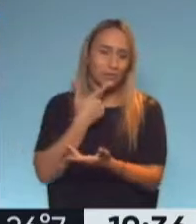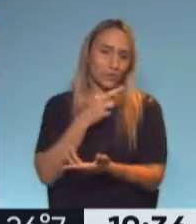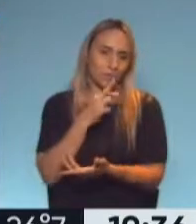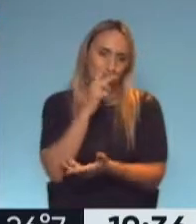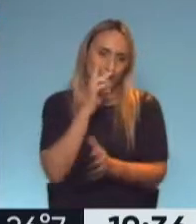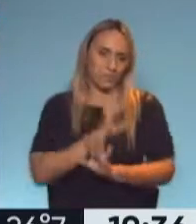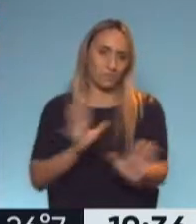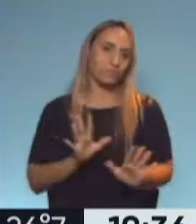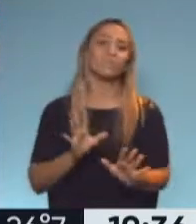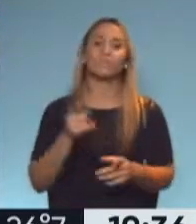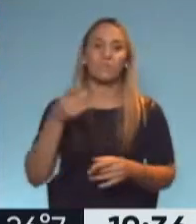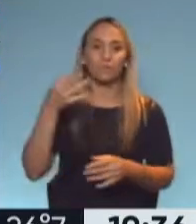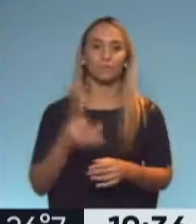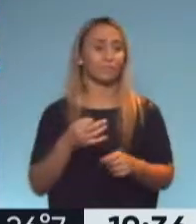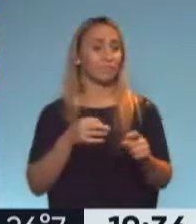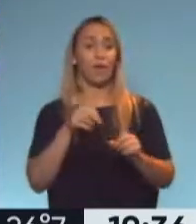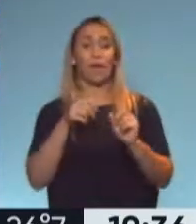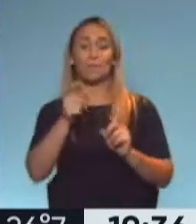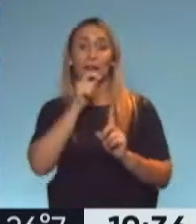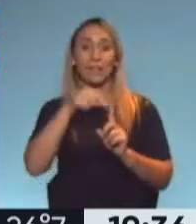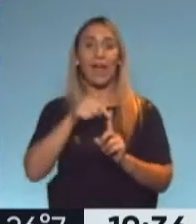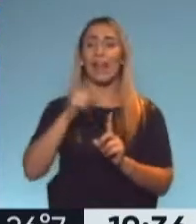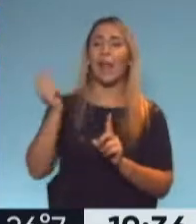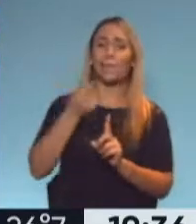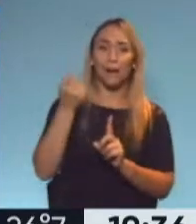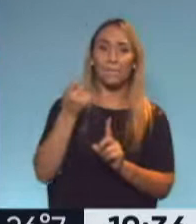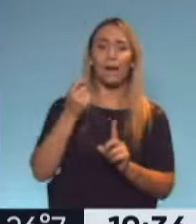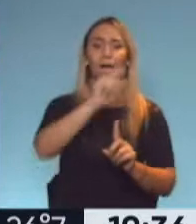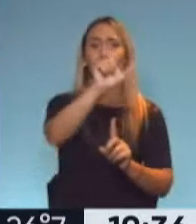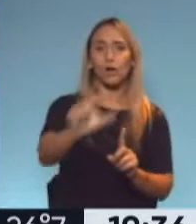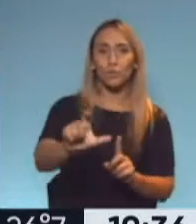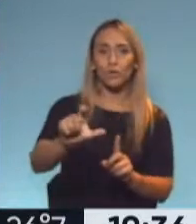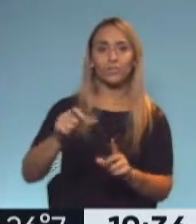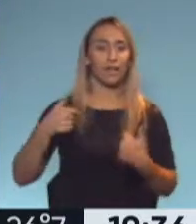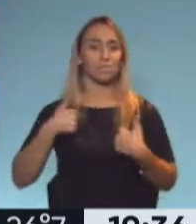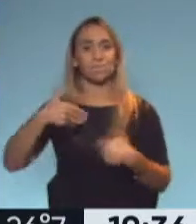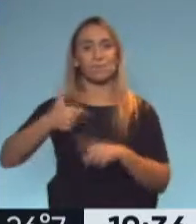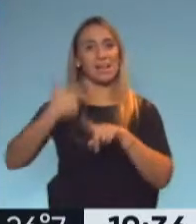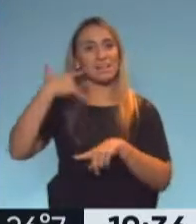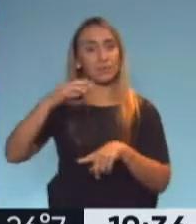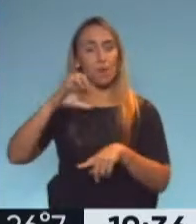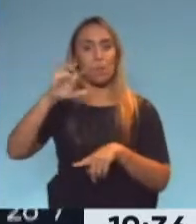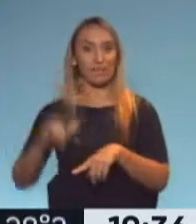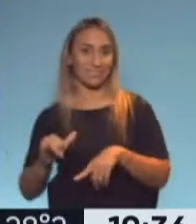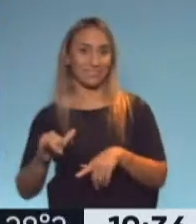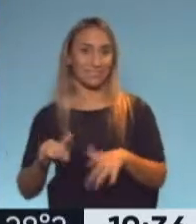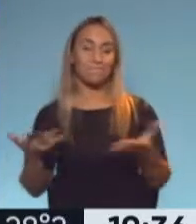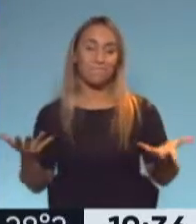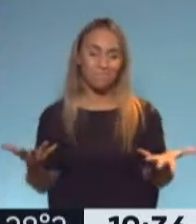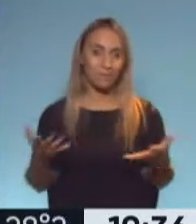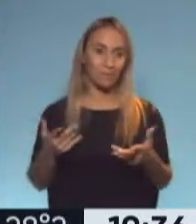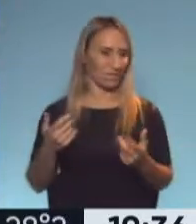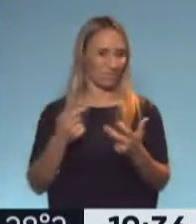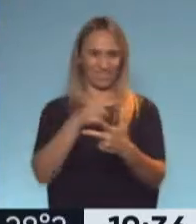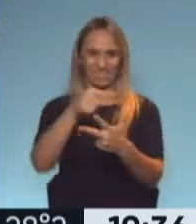La Pampa, Formosa y Máximo Paz. Bueno, qué trío. Muy ¿Qué bien. tal? Bueno, ¿y cuál es la temática para este arranque,